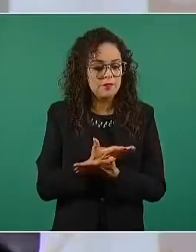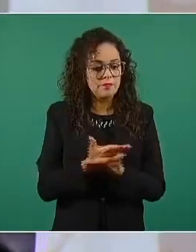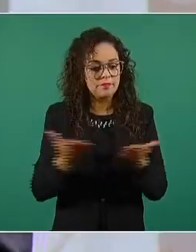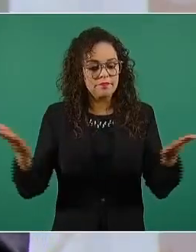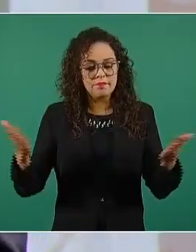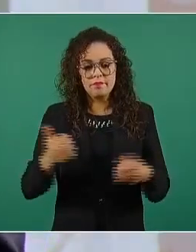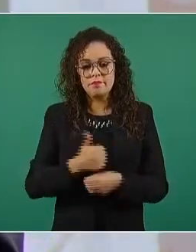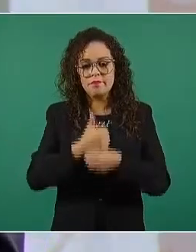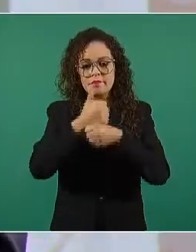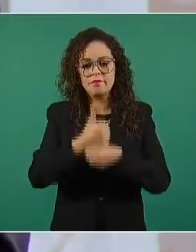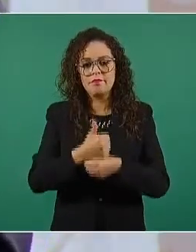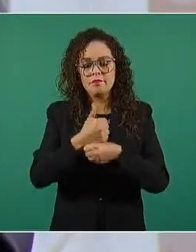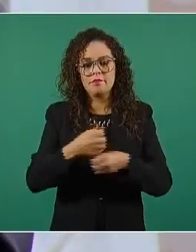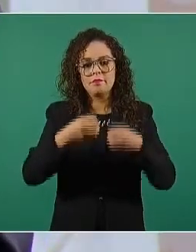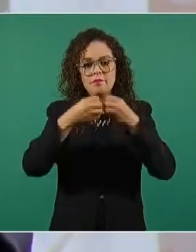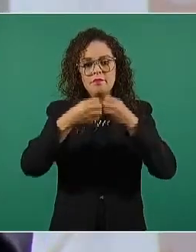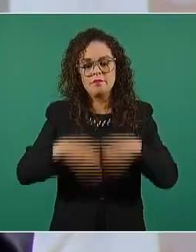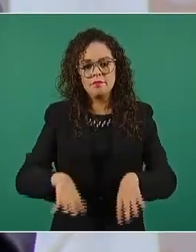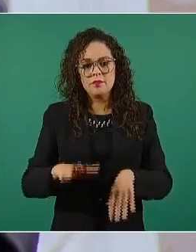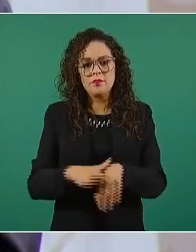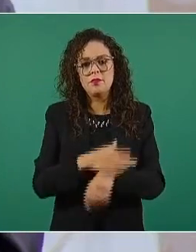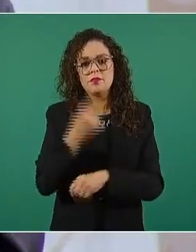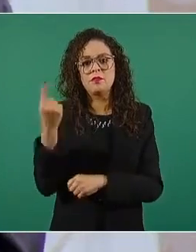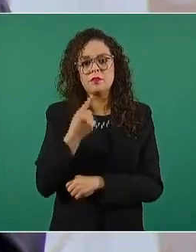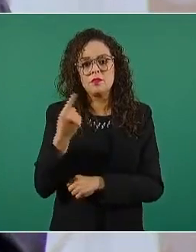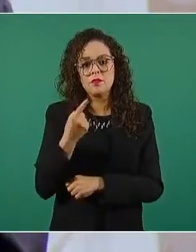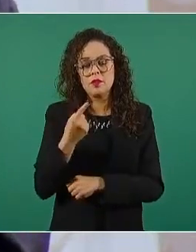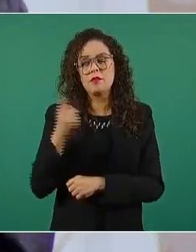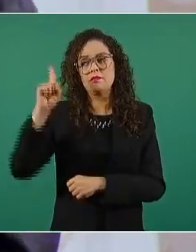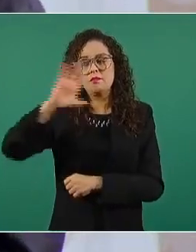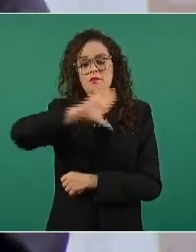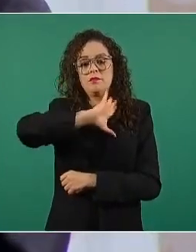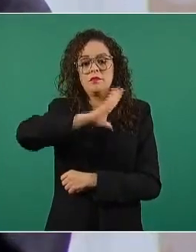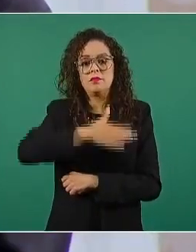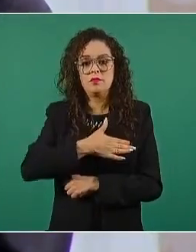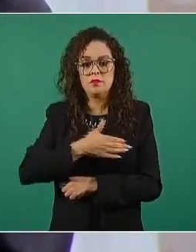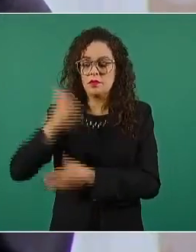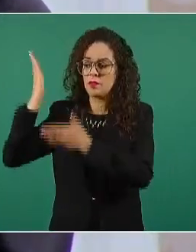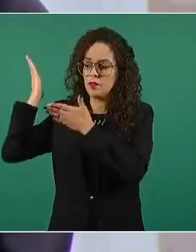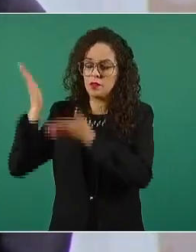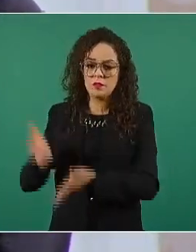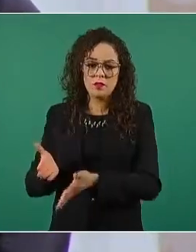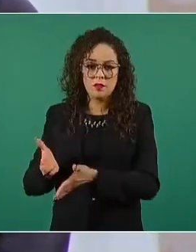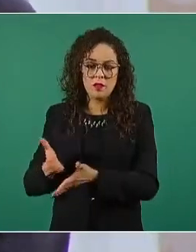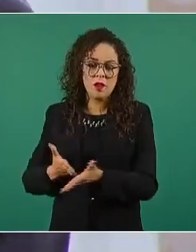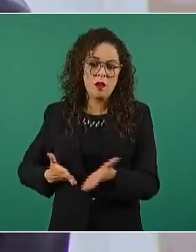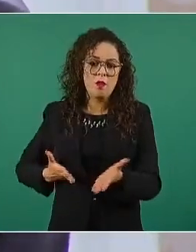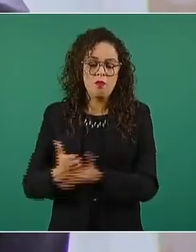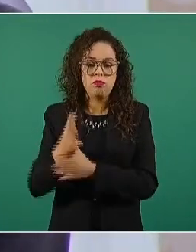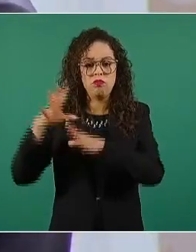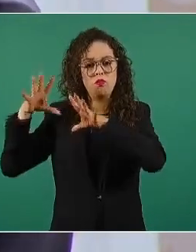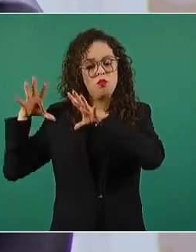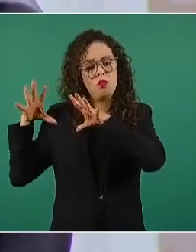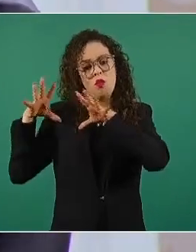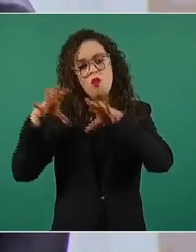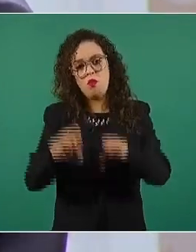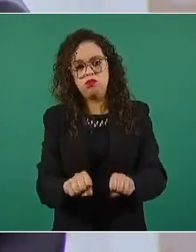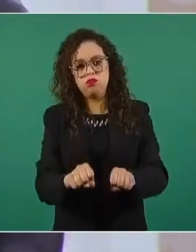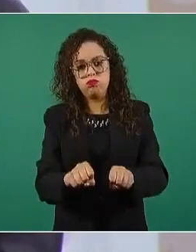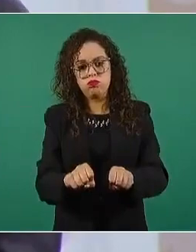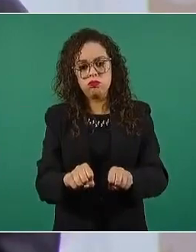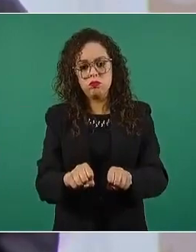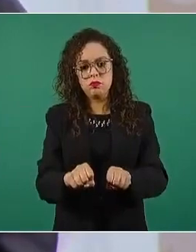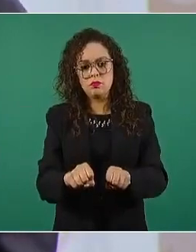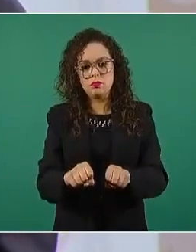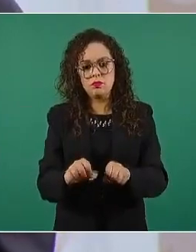originada por la ocupación militar española de Mesoamérica y del resto del